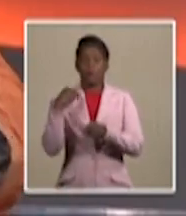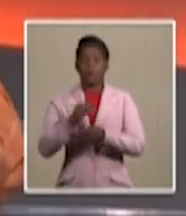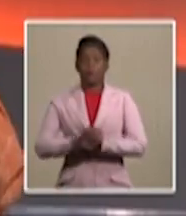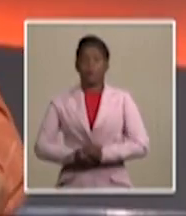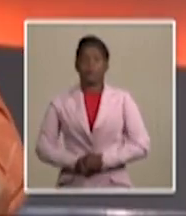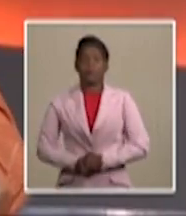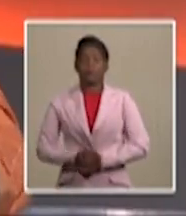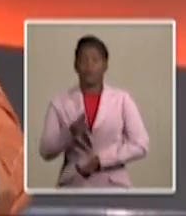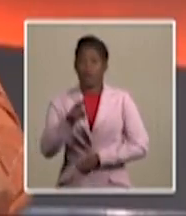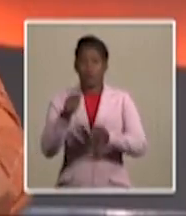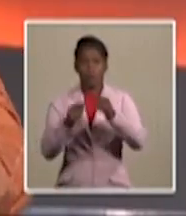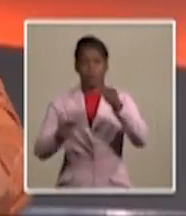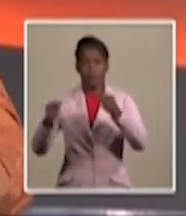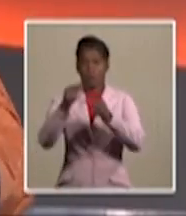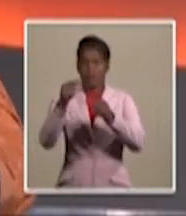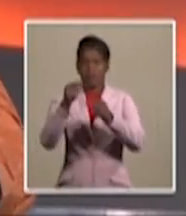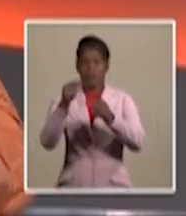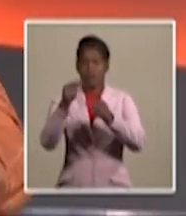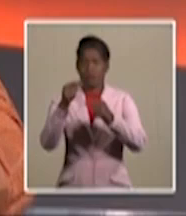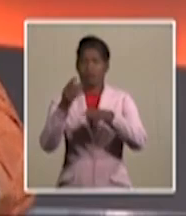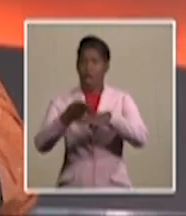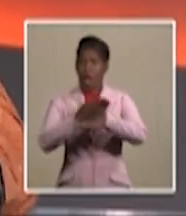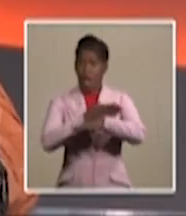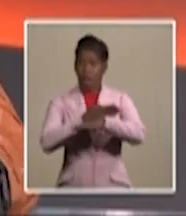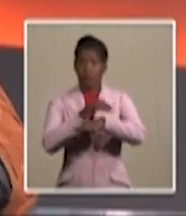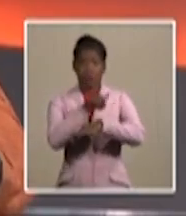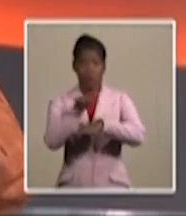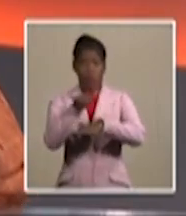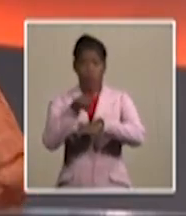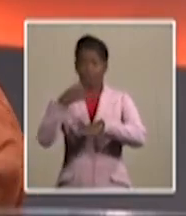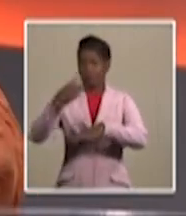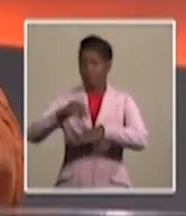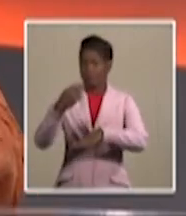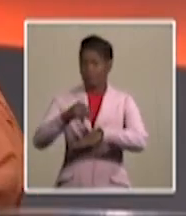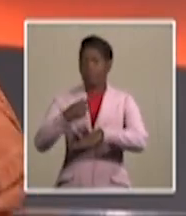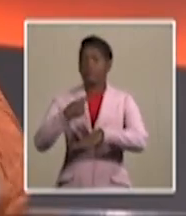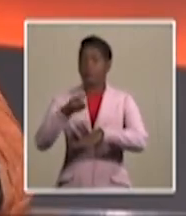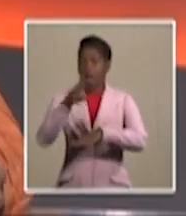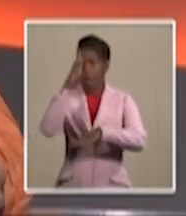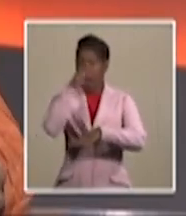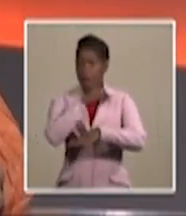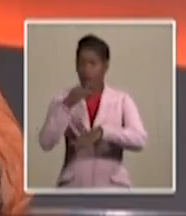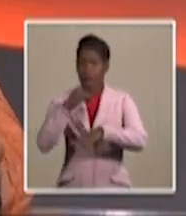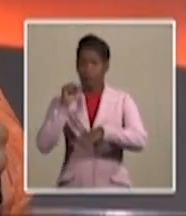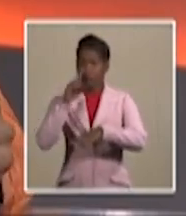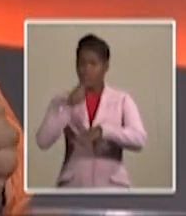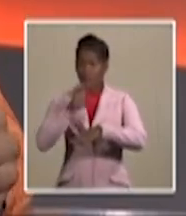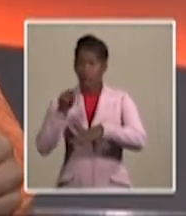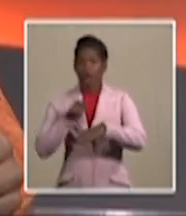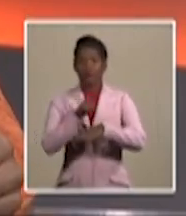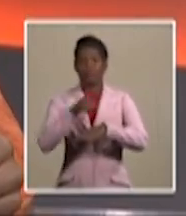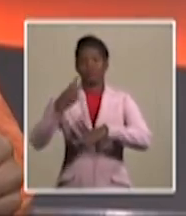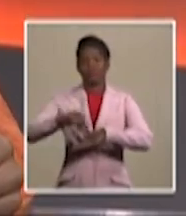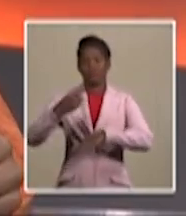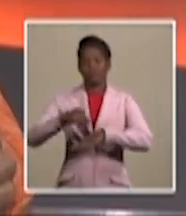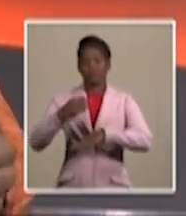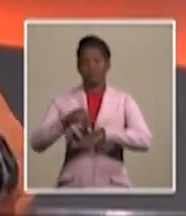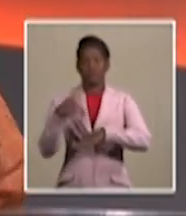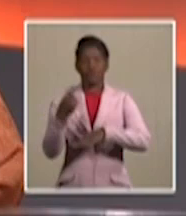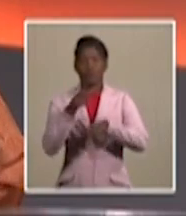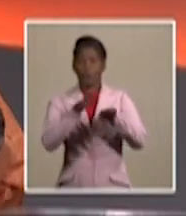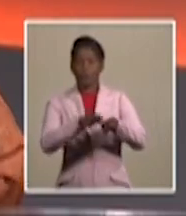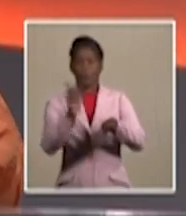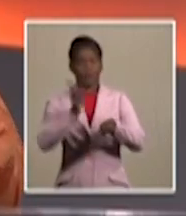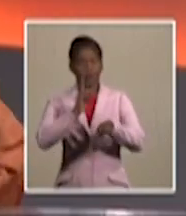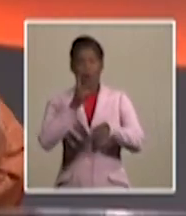que comiencen los entrenamientos todos los días el sector más parte del entrenamiento deportivo nuestro psicólogo